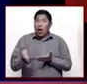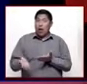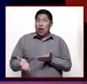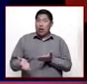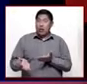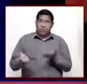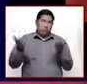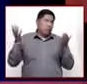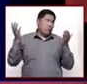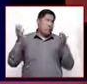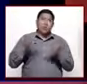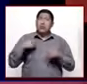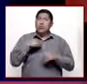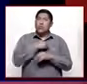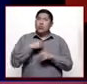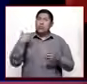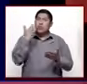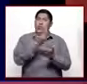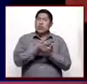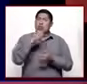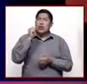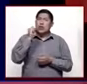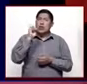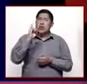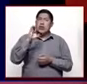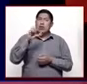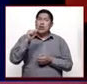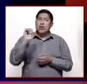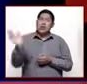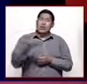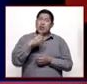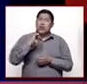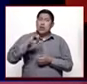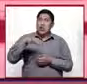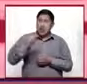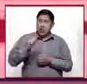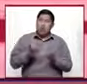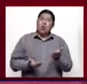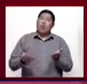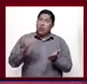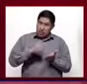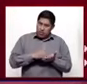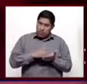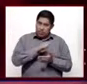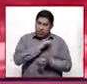originales. Hemos llegado hasta Sica y esta es otra parte de la historia.